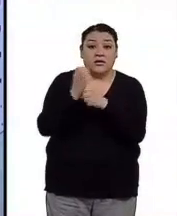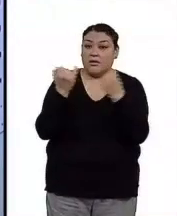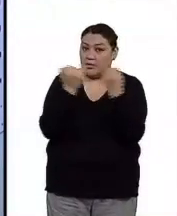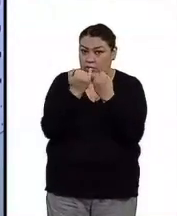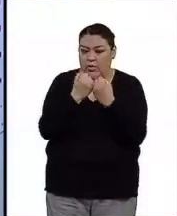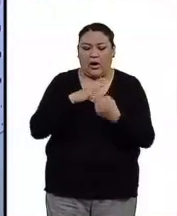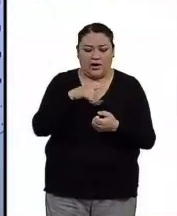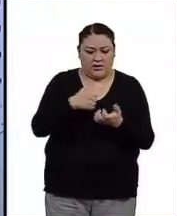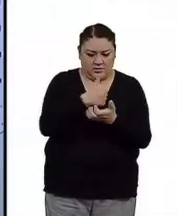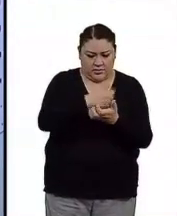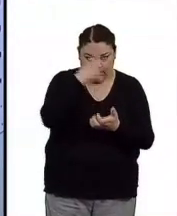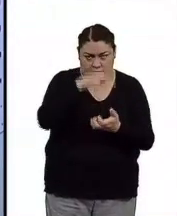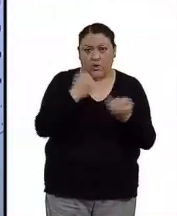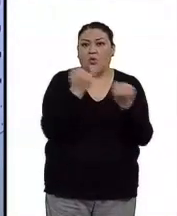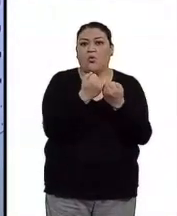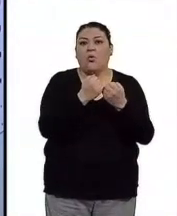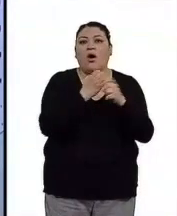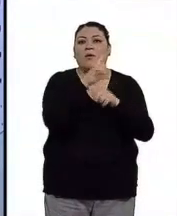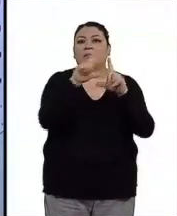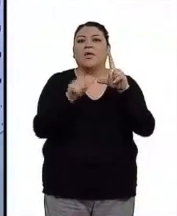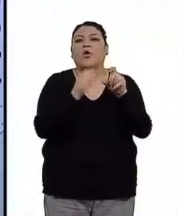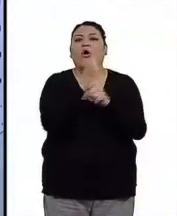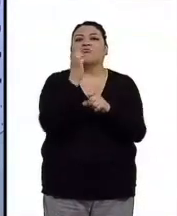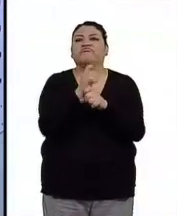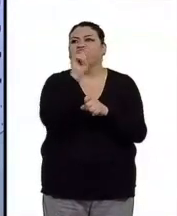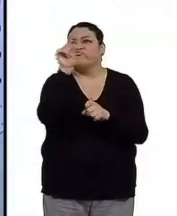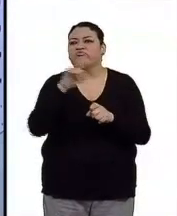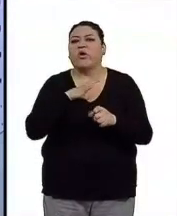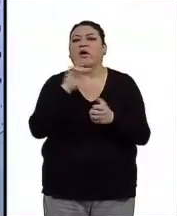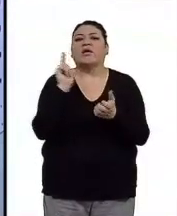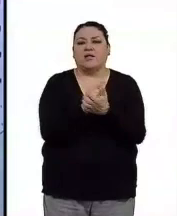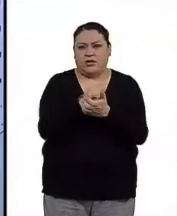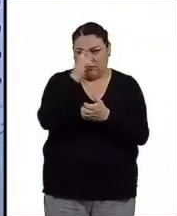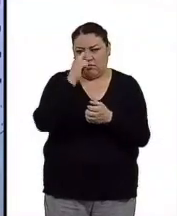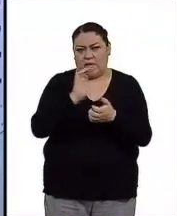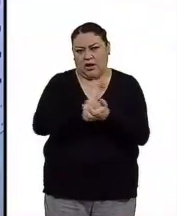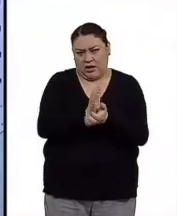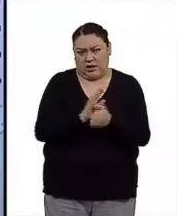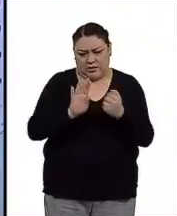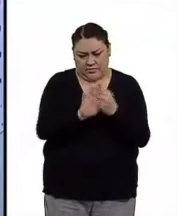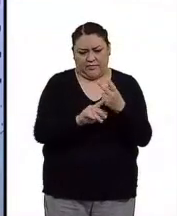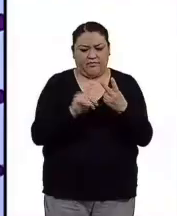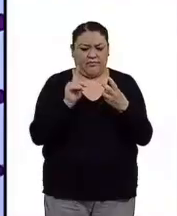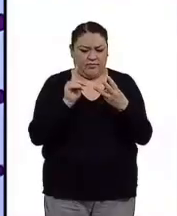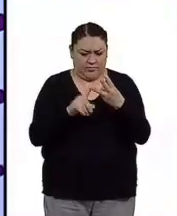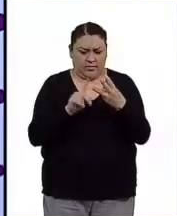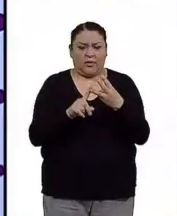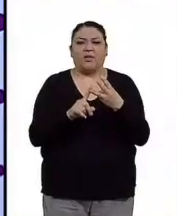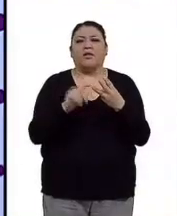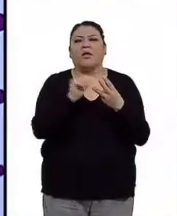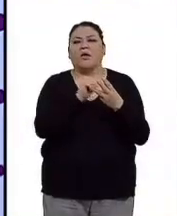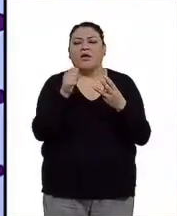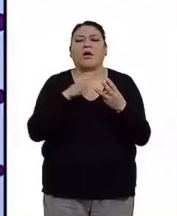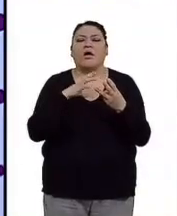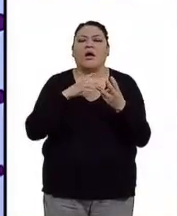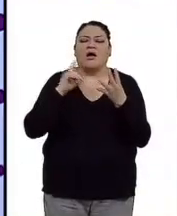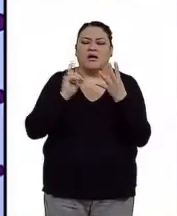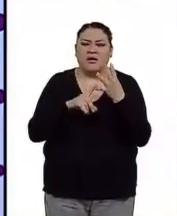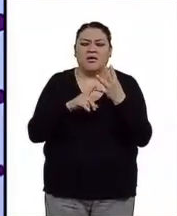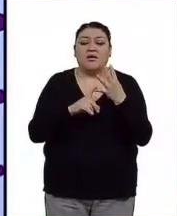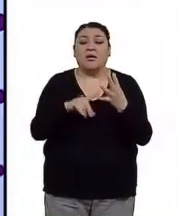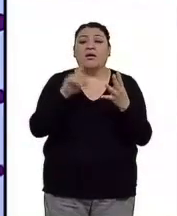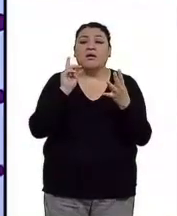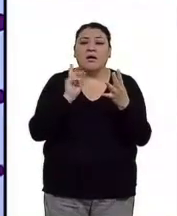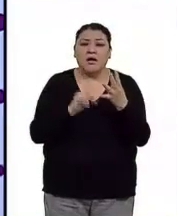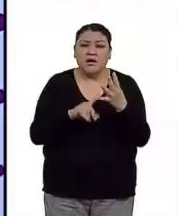México, digamos en todas las entidades federativas. Está la propia, todo lo que tiene que